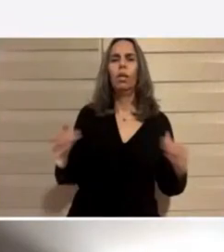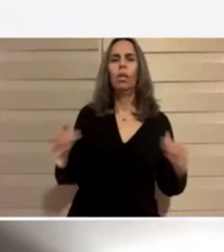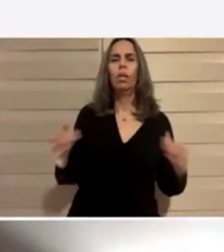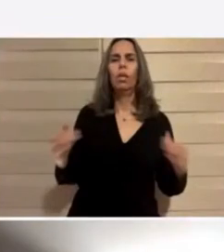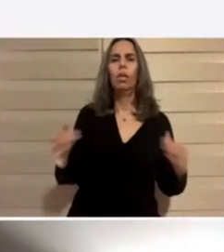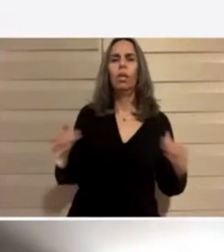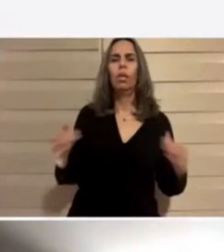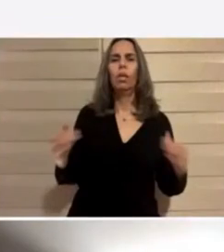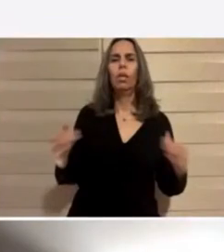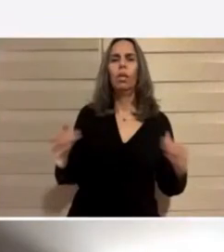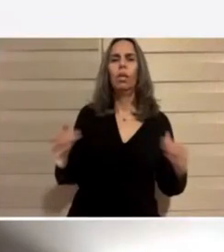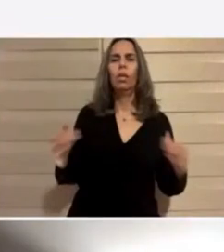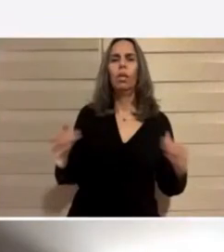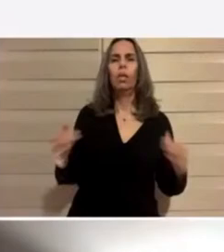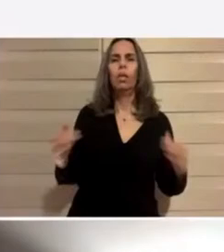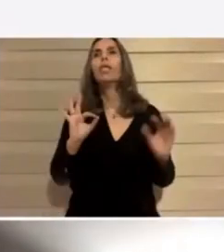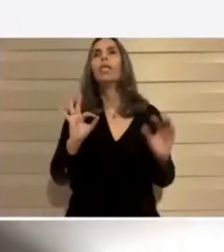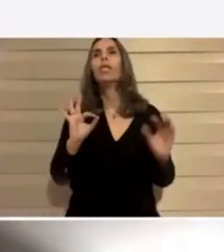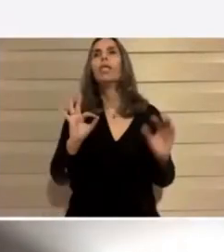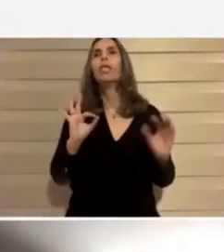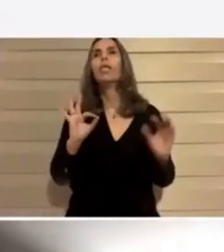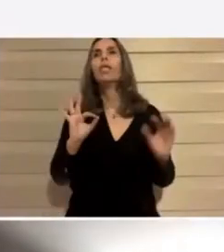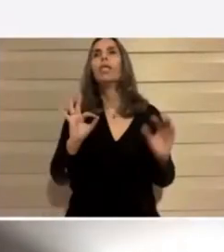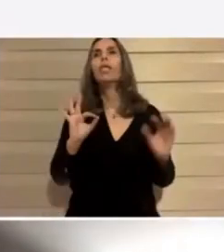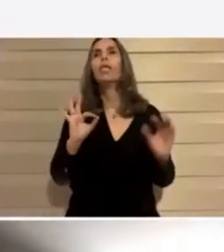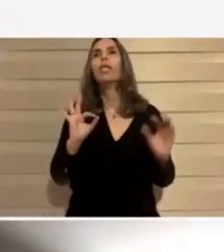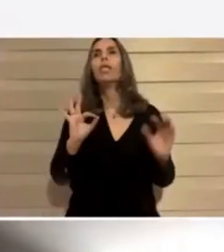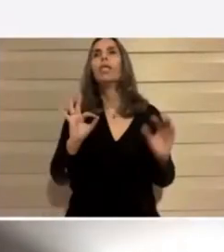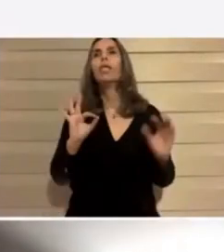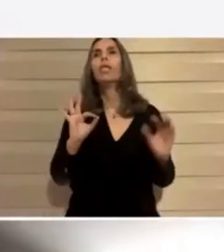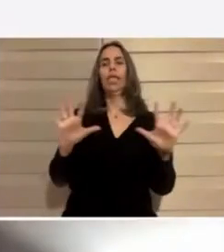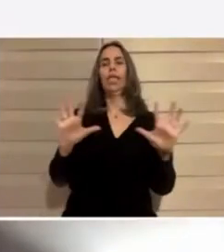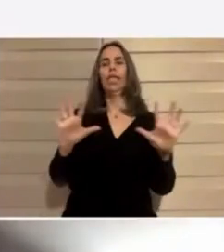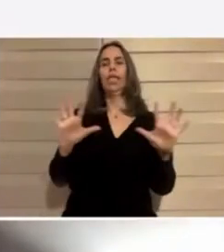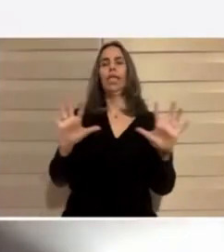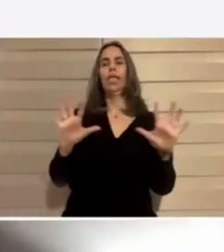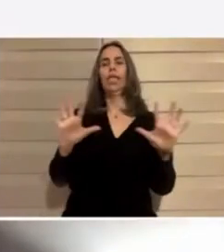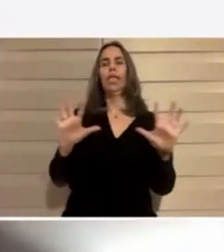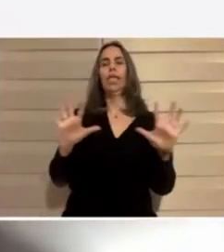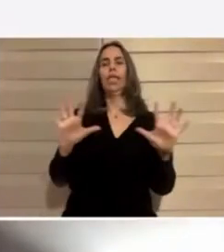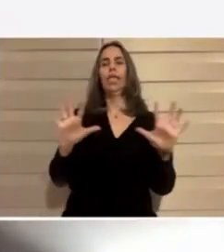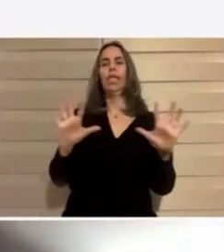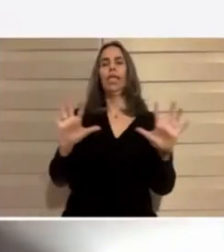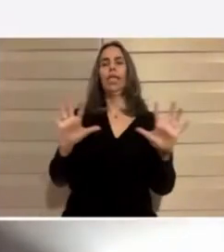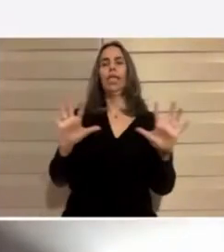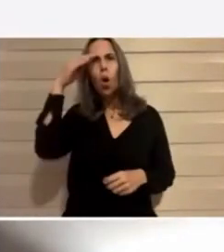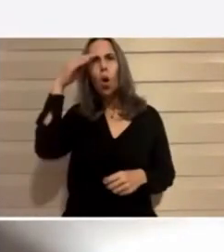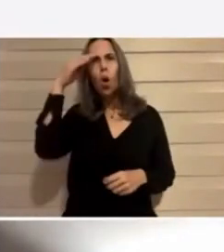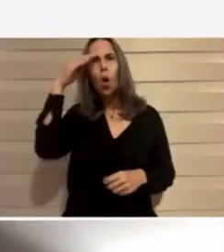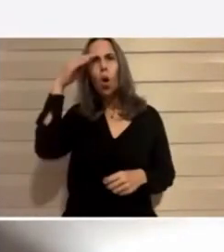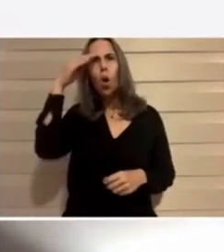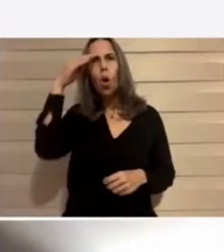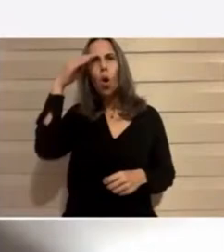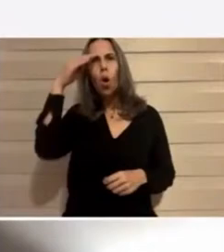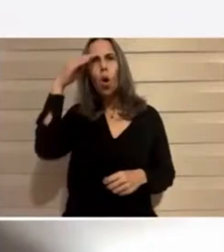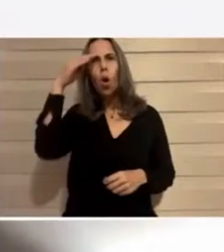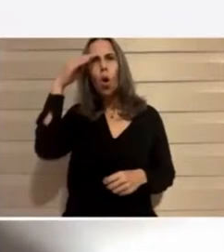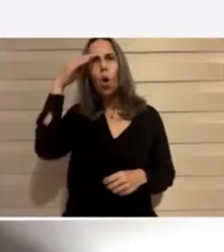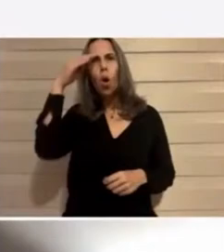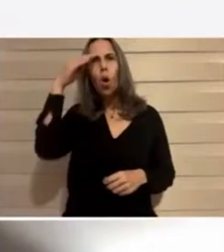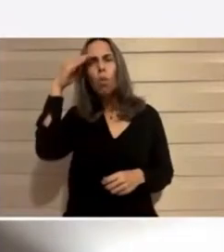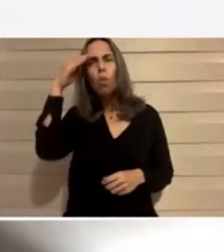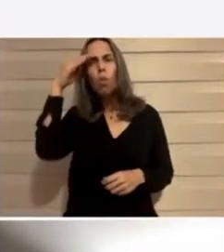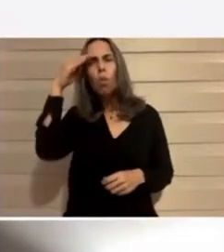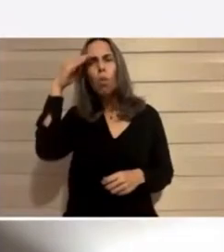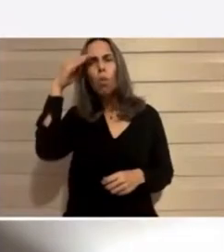en bailarines grandes como Carlos Acosta, nadie va a decir que él es particularmente delicado. Entonces,